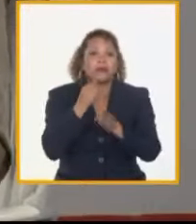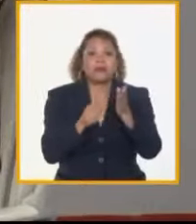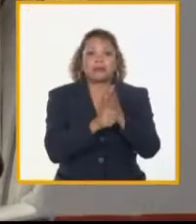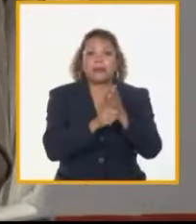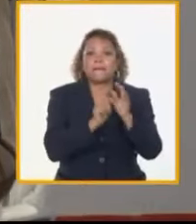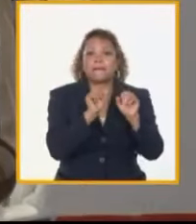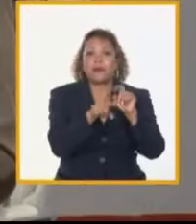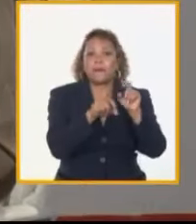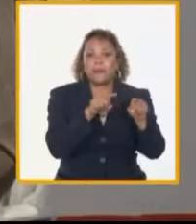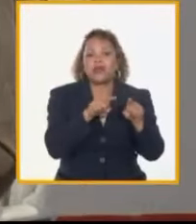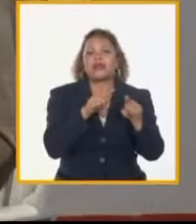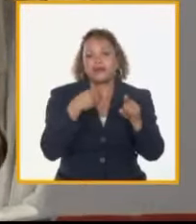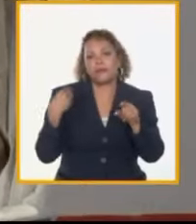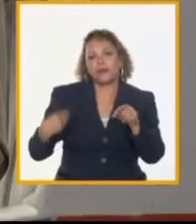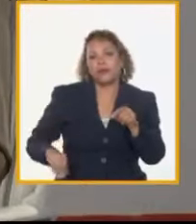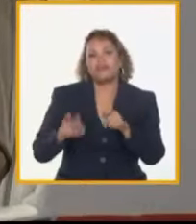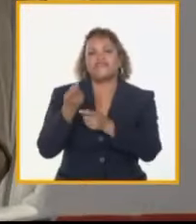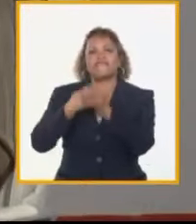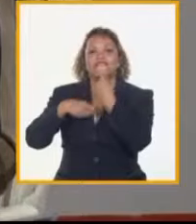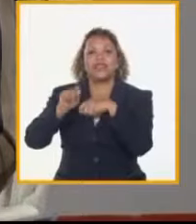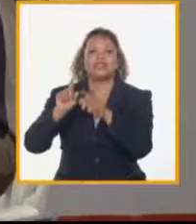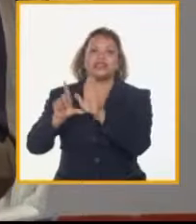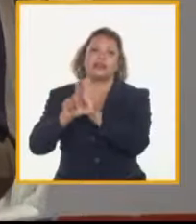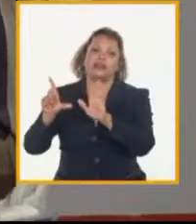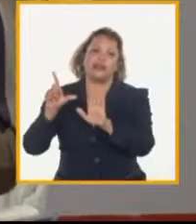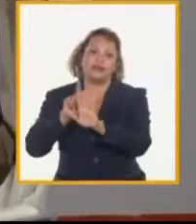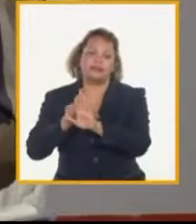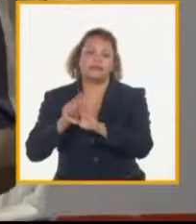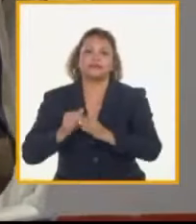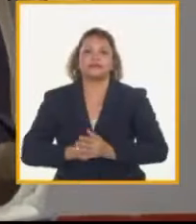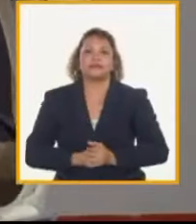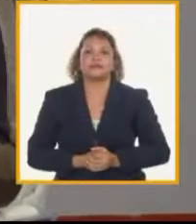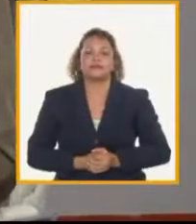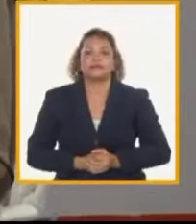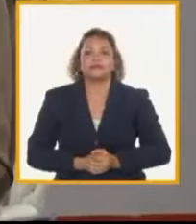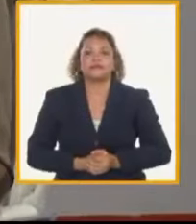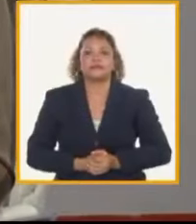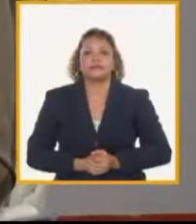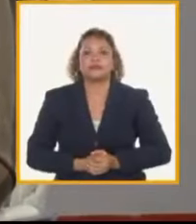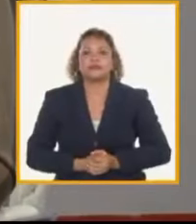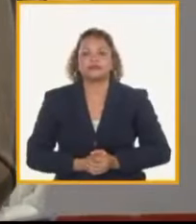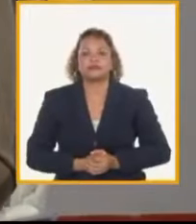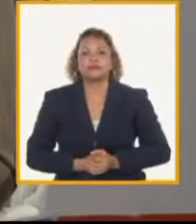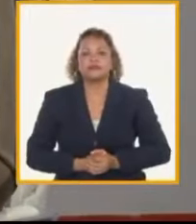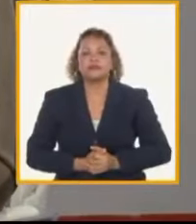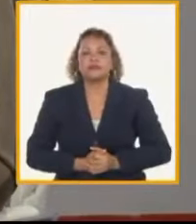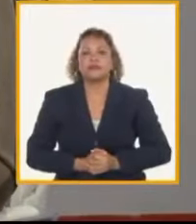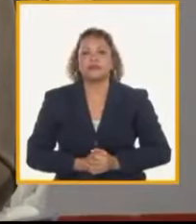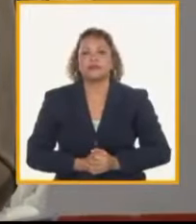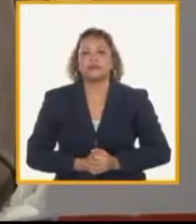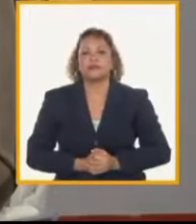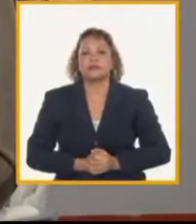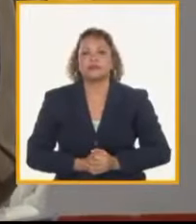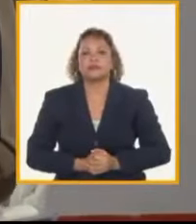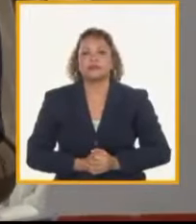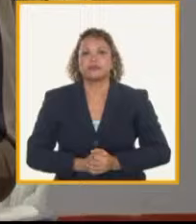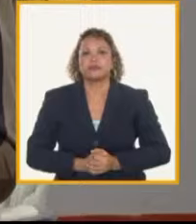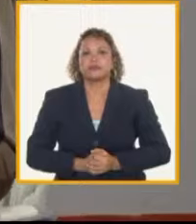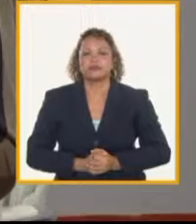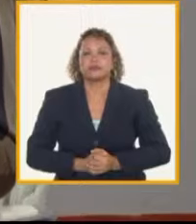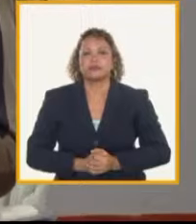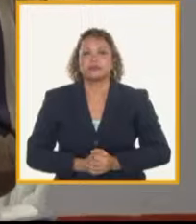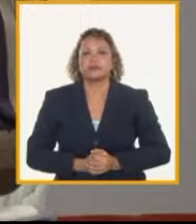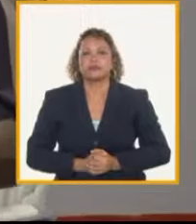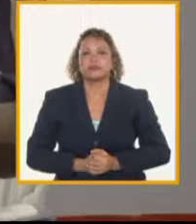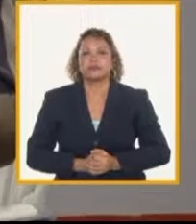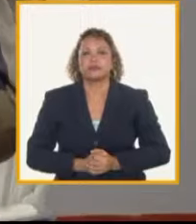con razonable cobertura, ¿no? O no tenía esa destreza que tenemos, o sea, que tenemos algunos más jóvenes, quizás, por alguna manera decirlo.